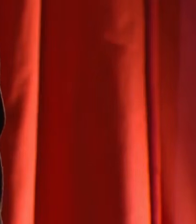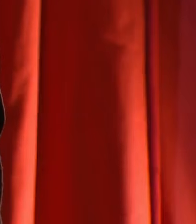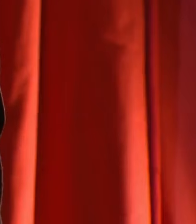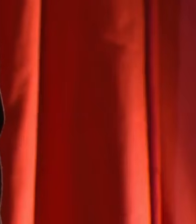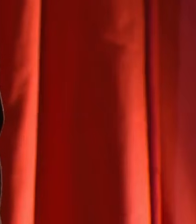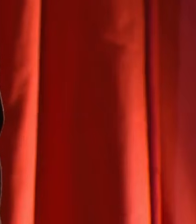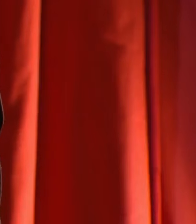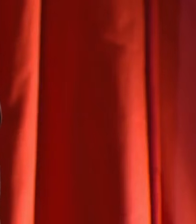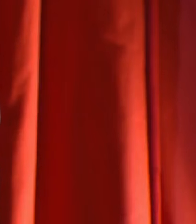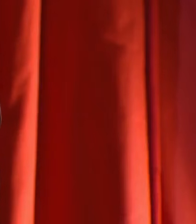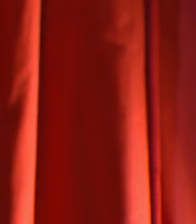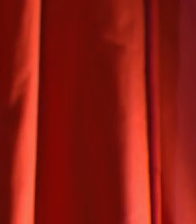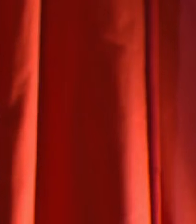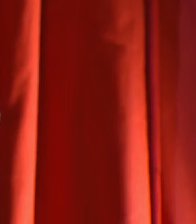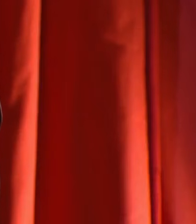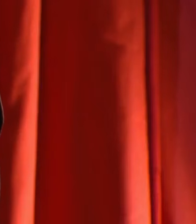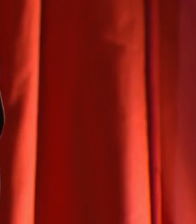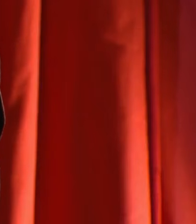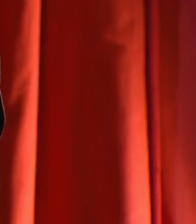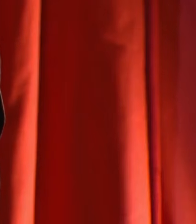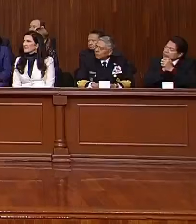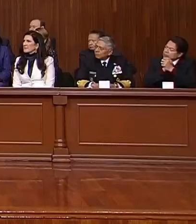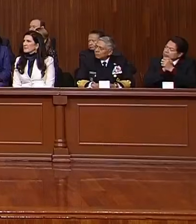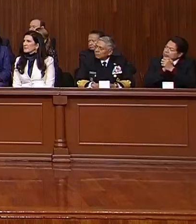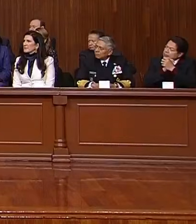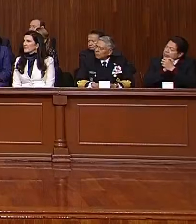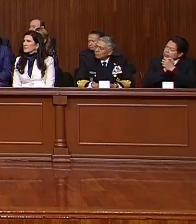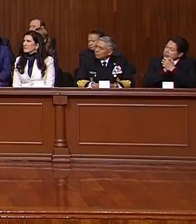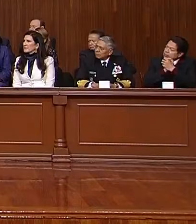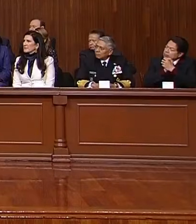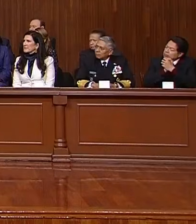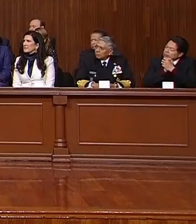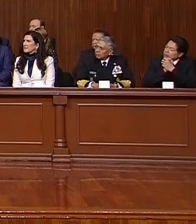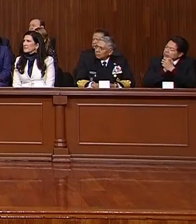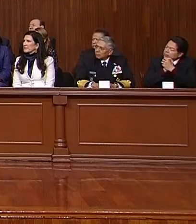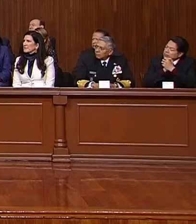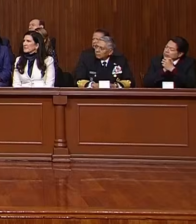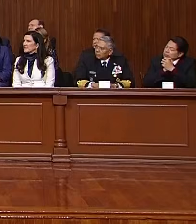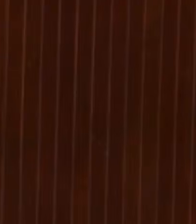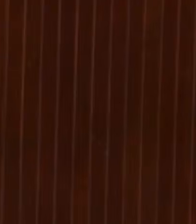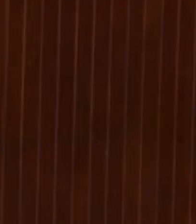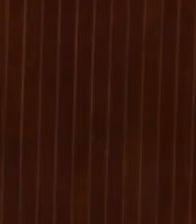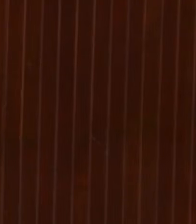las constituciones de 1824, de 1857 y